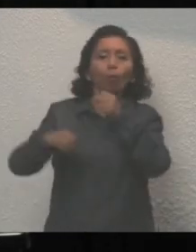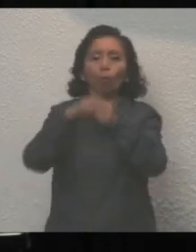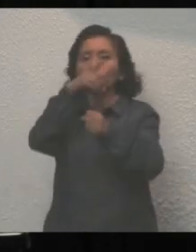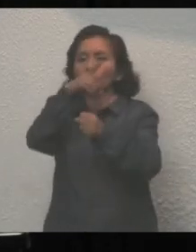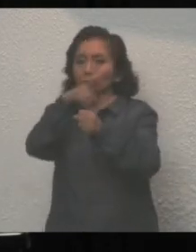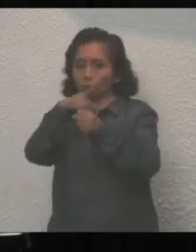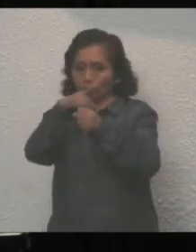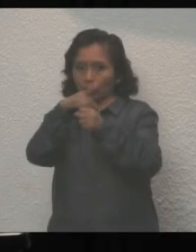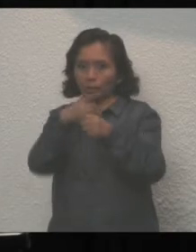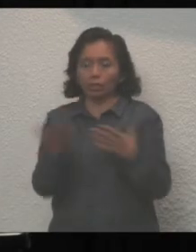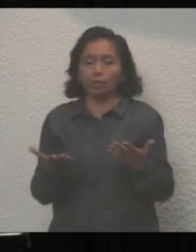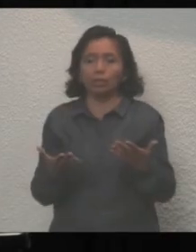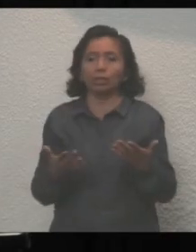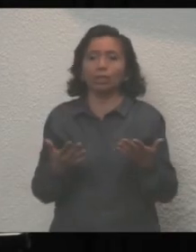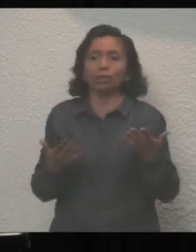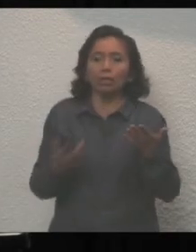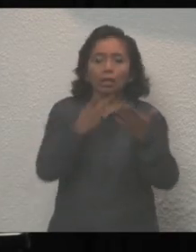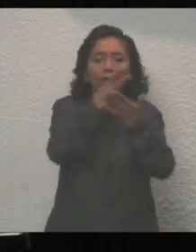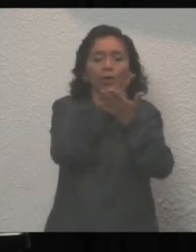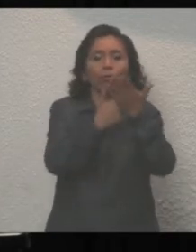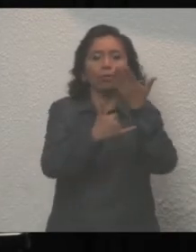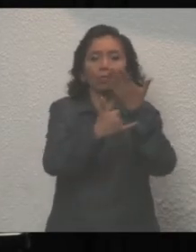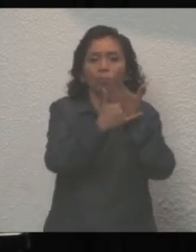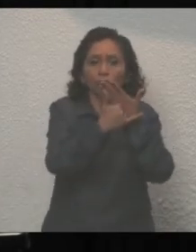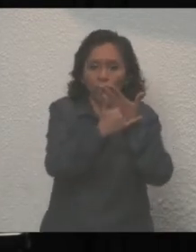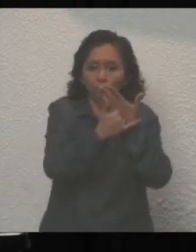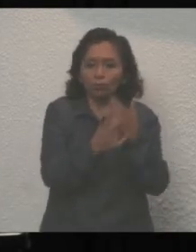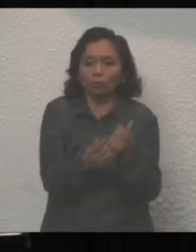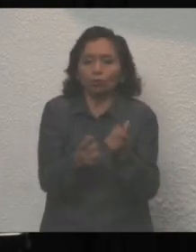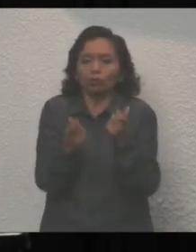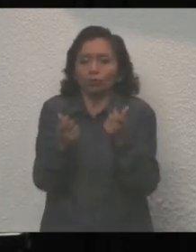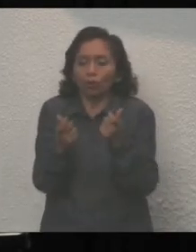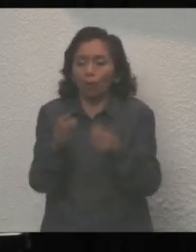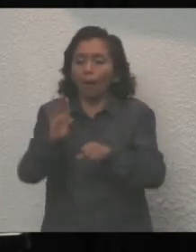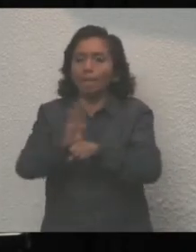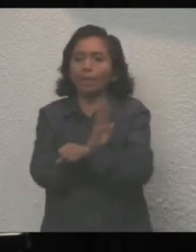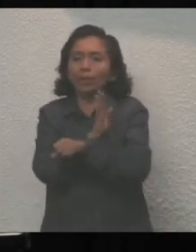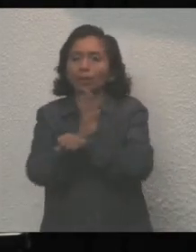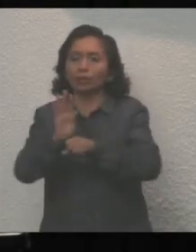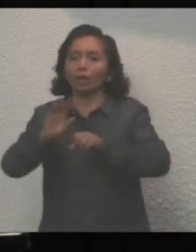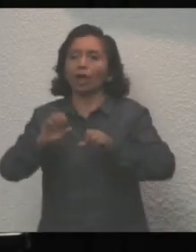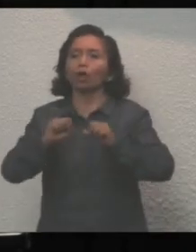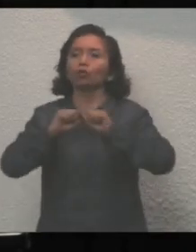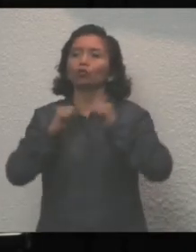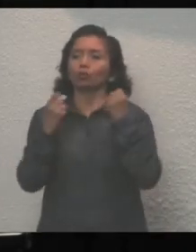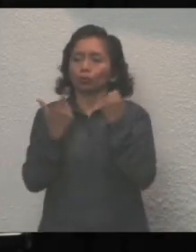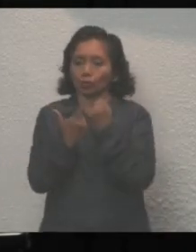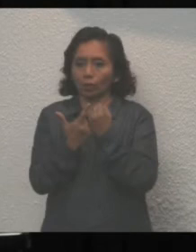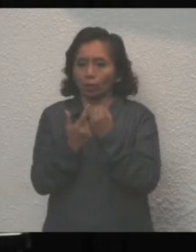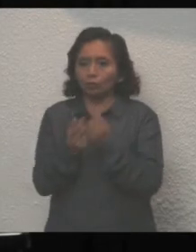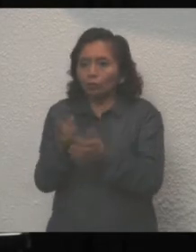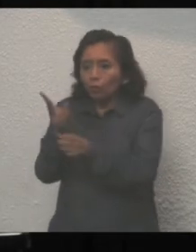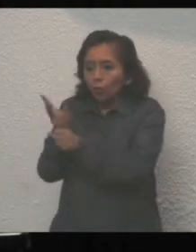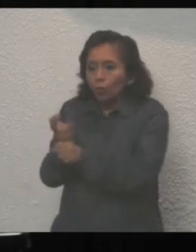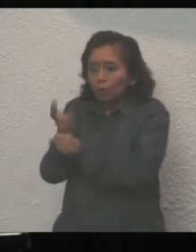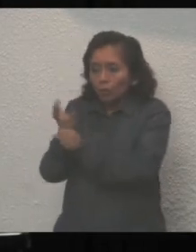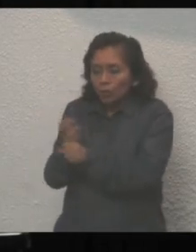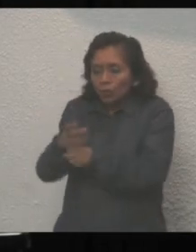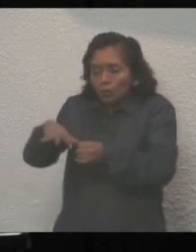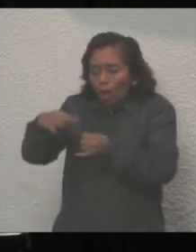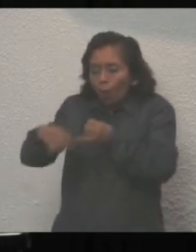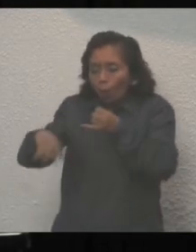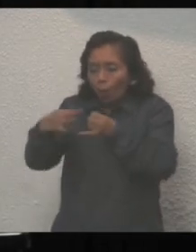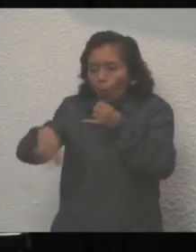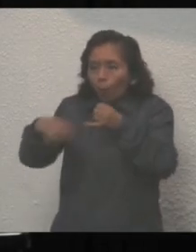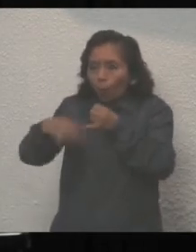dar millones de programas sociales y de bienestar social. Yo le invito, señor gobernador, a que en este último